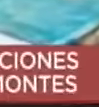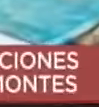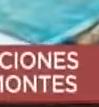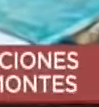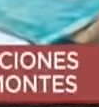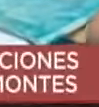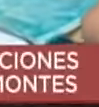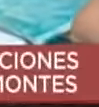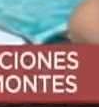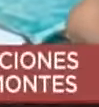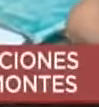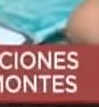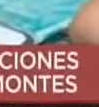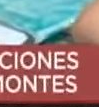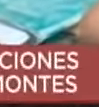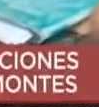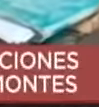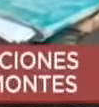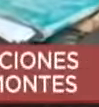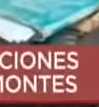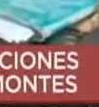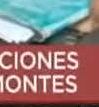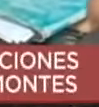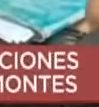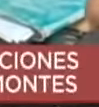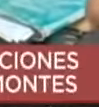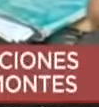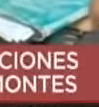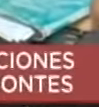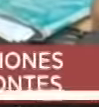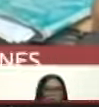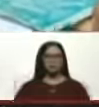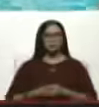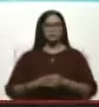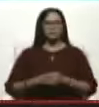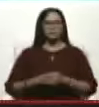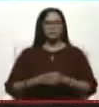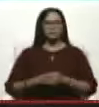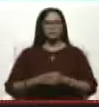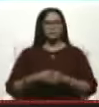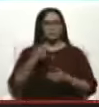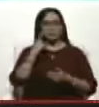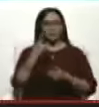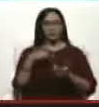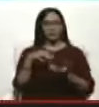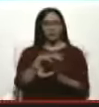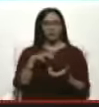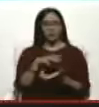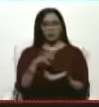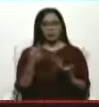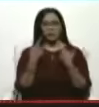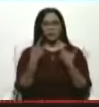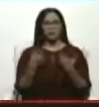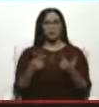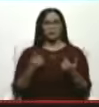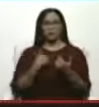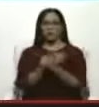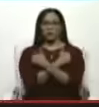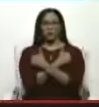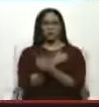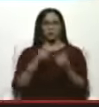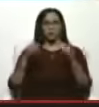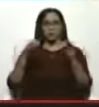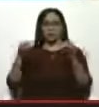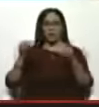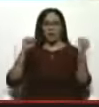Están viendo el desastre que está haciendo el río. La mayoría de todos nosotros quedamos sin nada. A menos a mí me dio tiempo sacar la nevera,